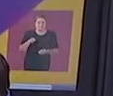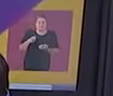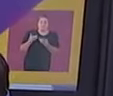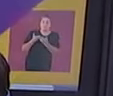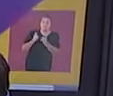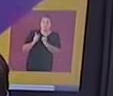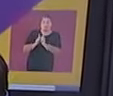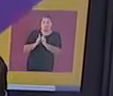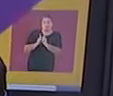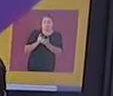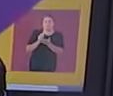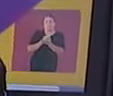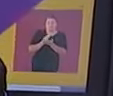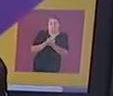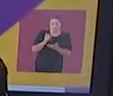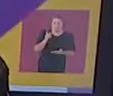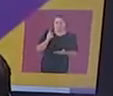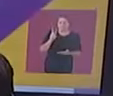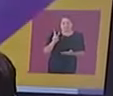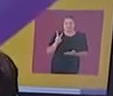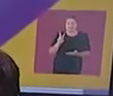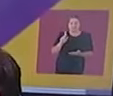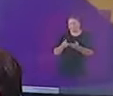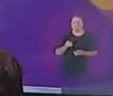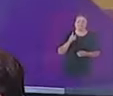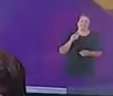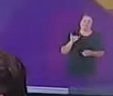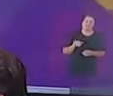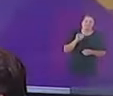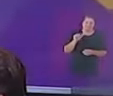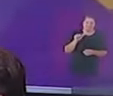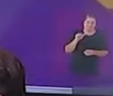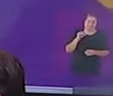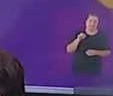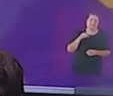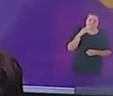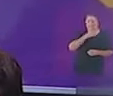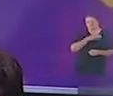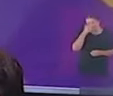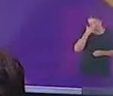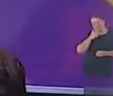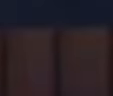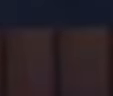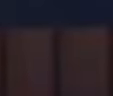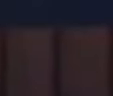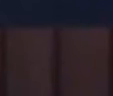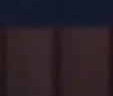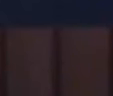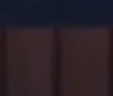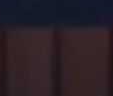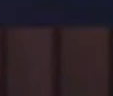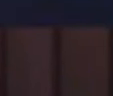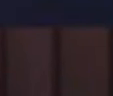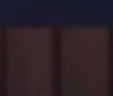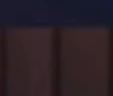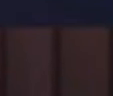conocemos al inquilino de Palacio Nacional que no estará dispuesto a dar esa silla presidencial y generar la continuidad para